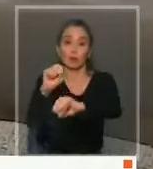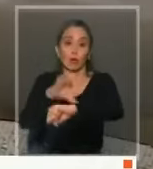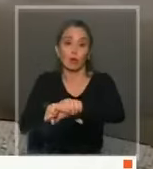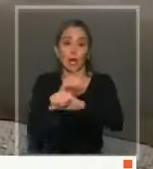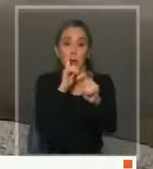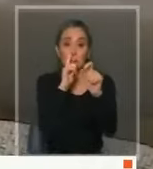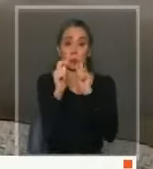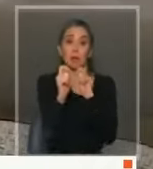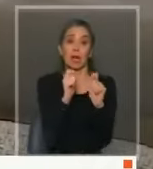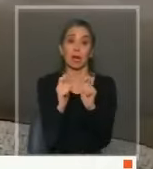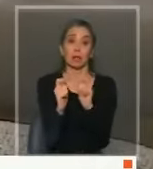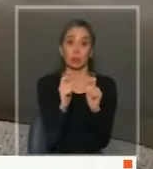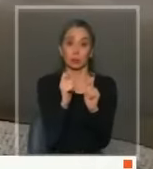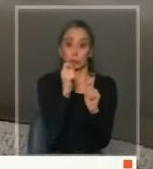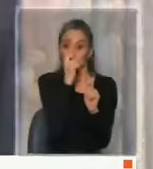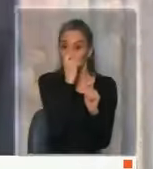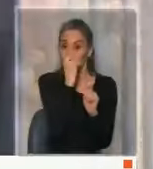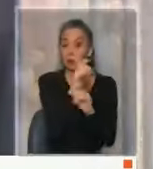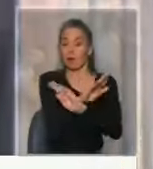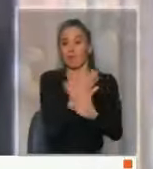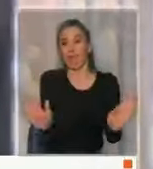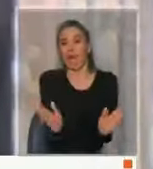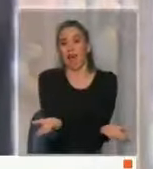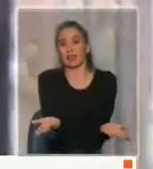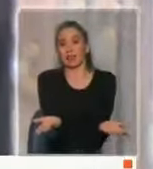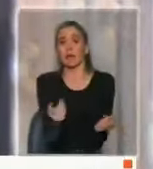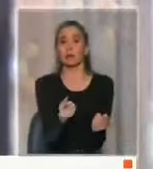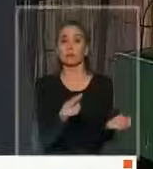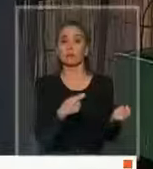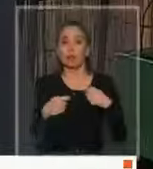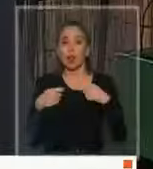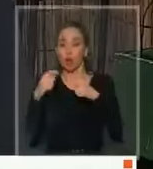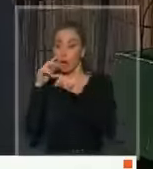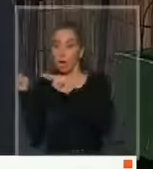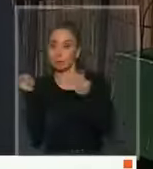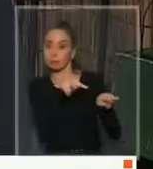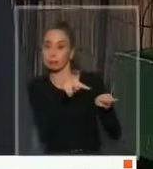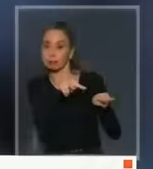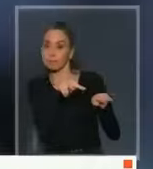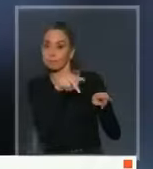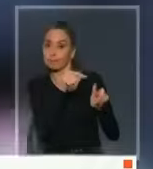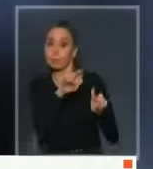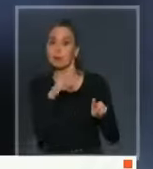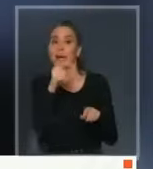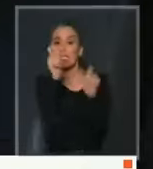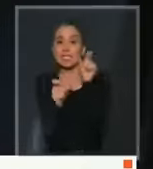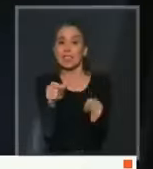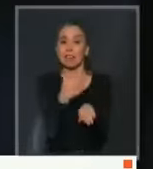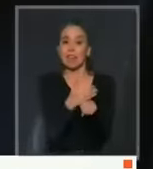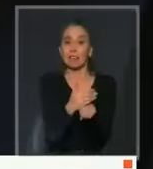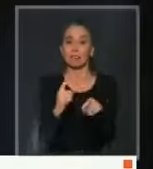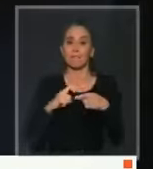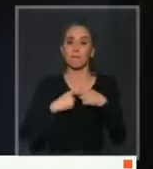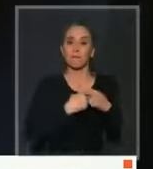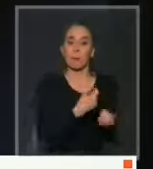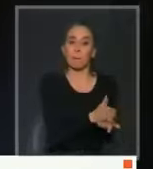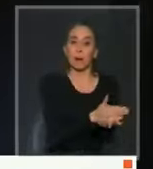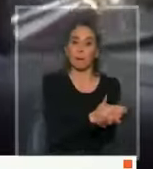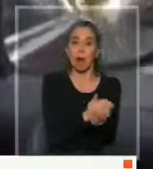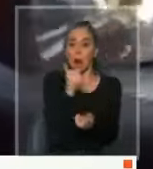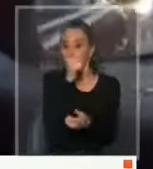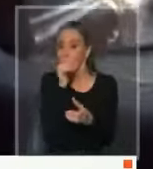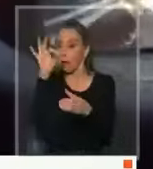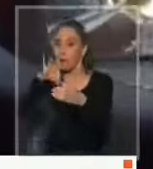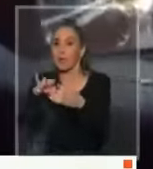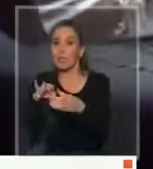y bástalo. Un local en el ojo del huracán. Presuntos taxistas organizados para drogar y estafar